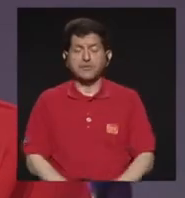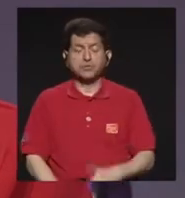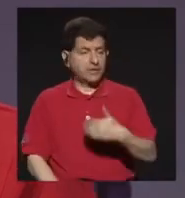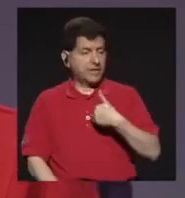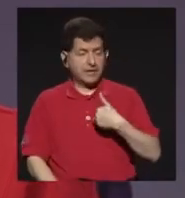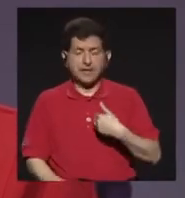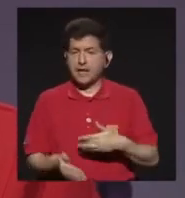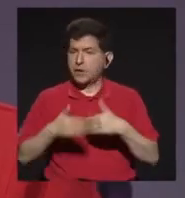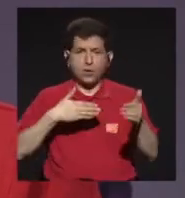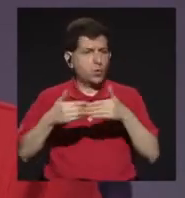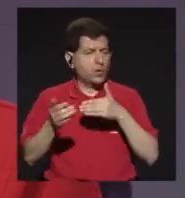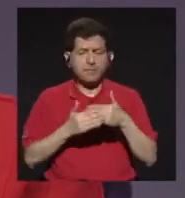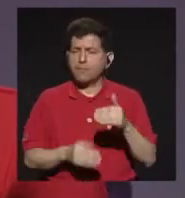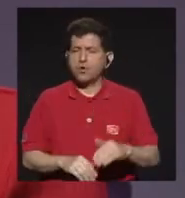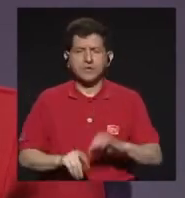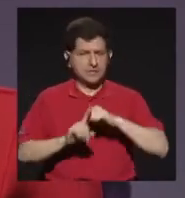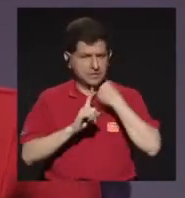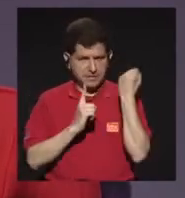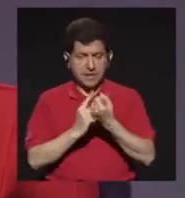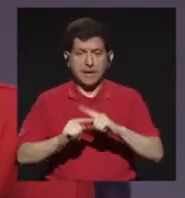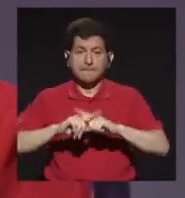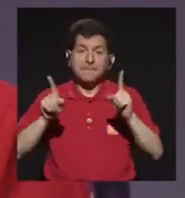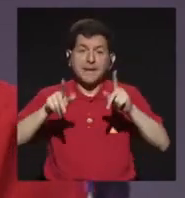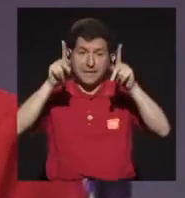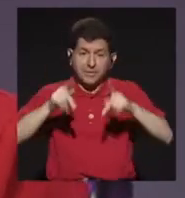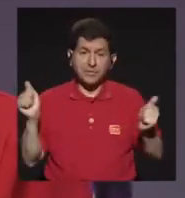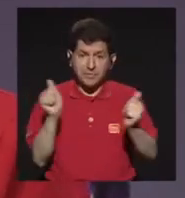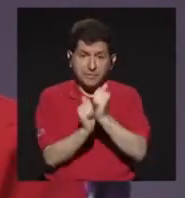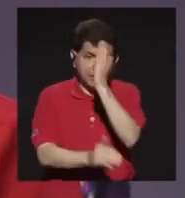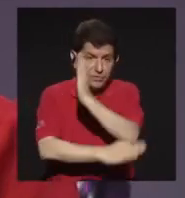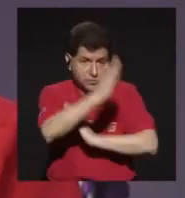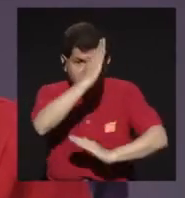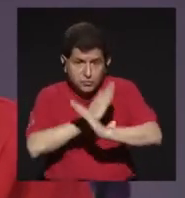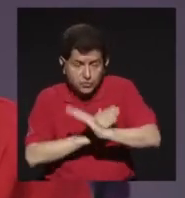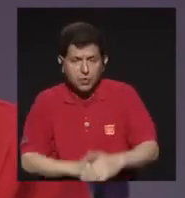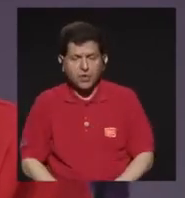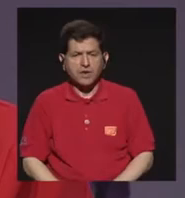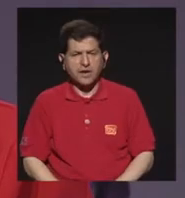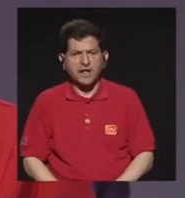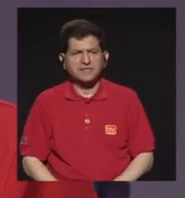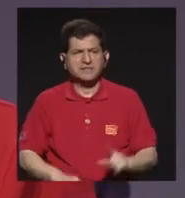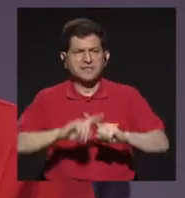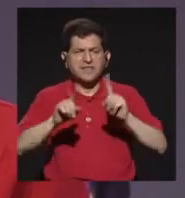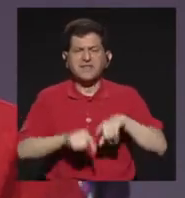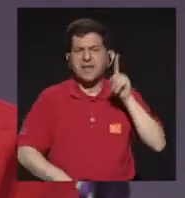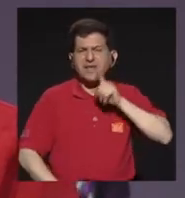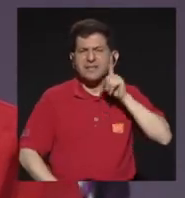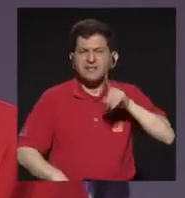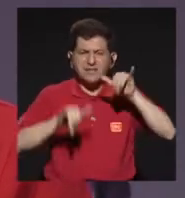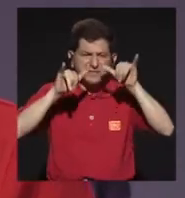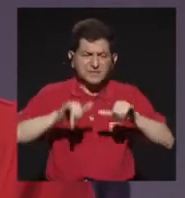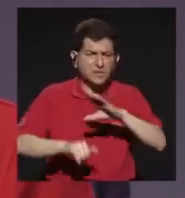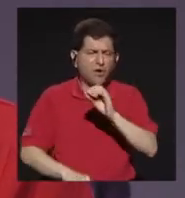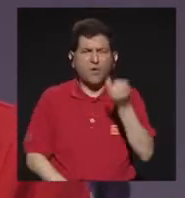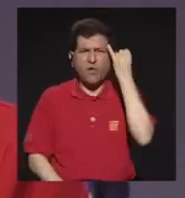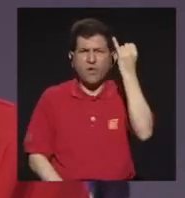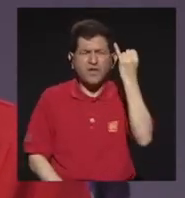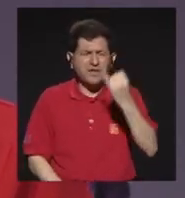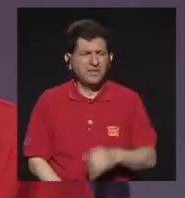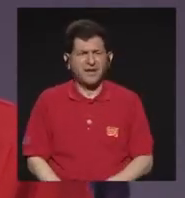distinción alguna. Sin embargo, en el caso de las personas con discapacidad, han prevalecido una serie de mitos y